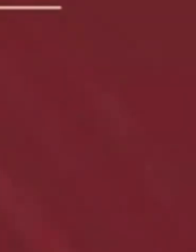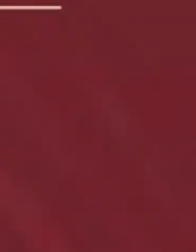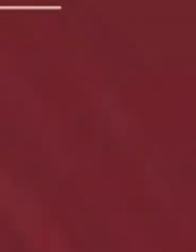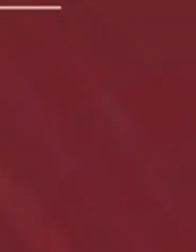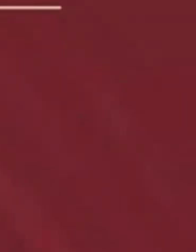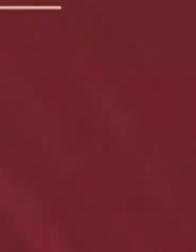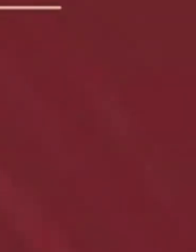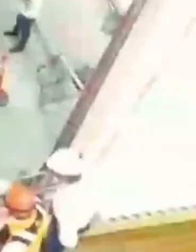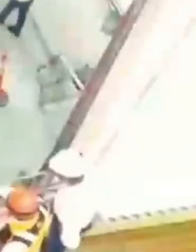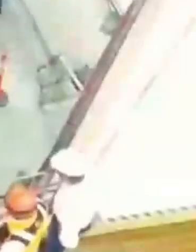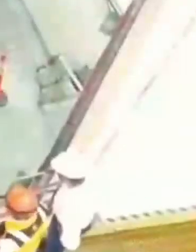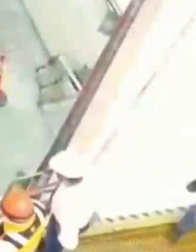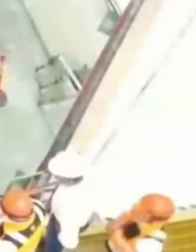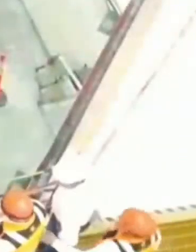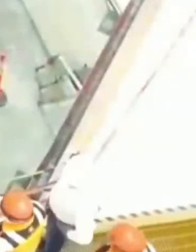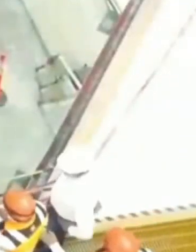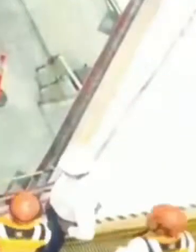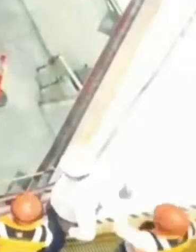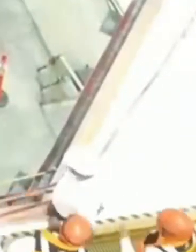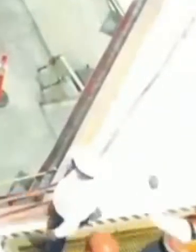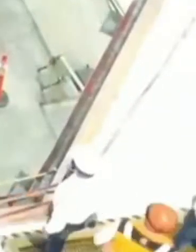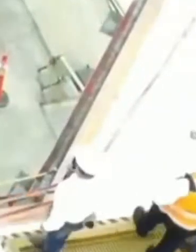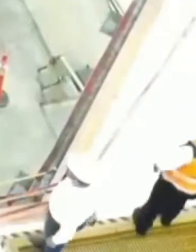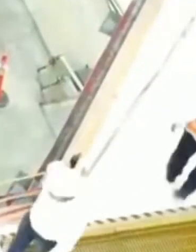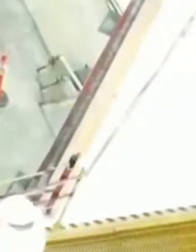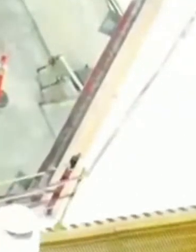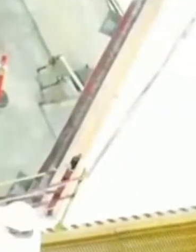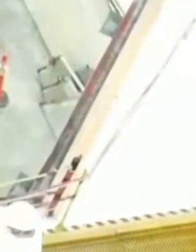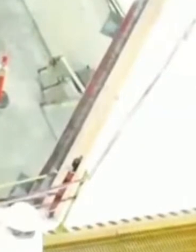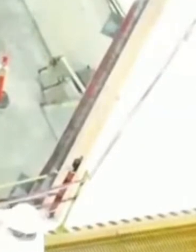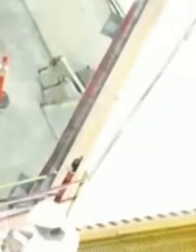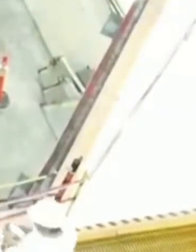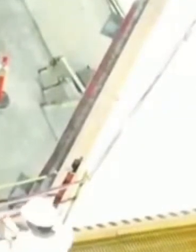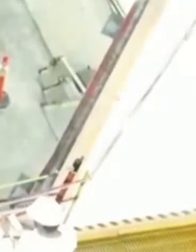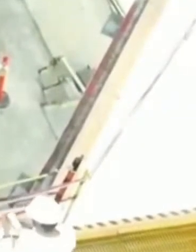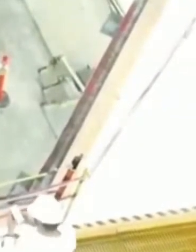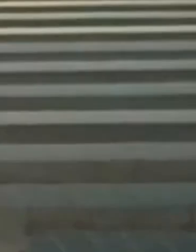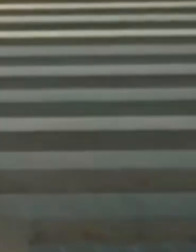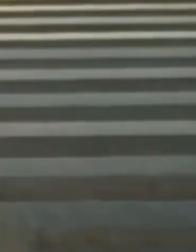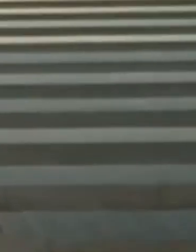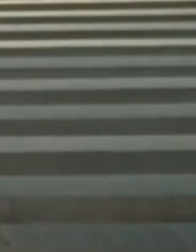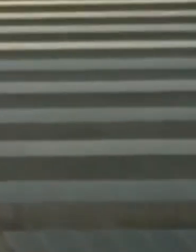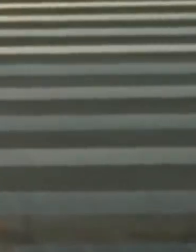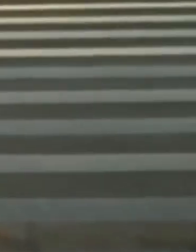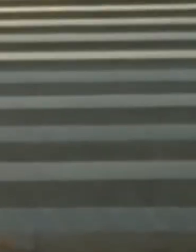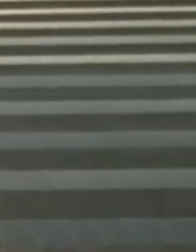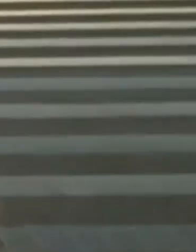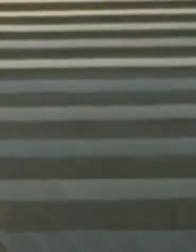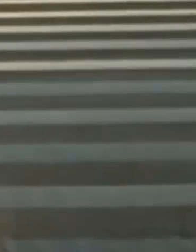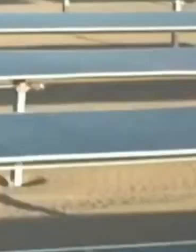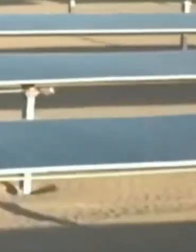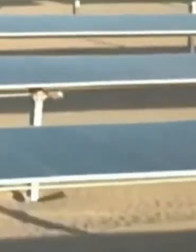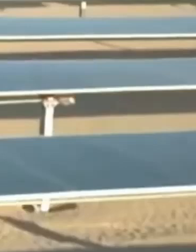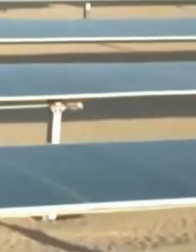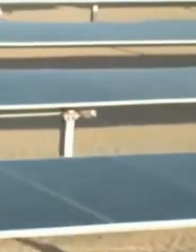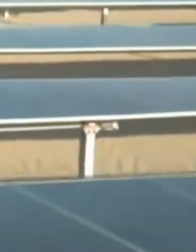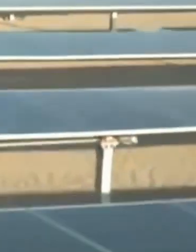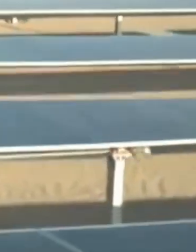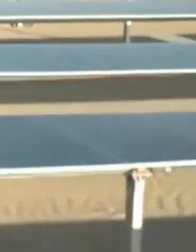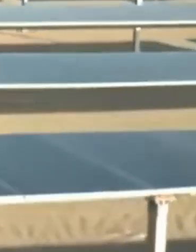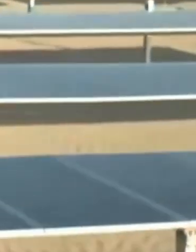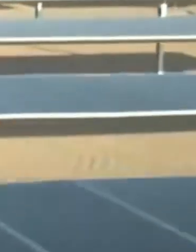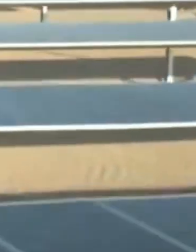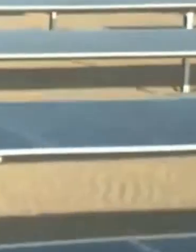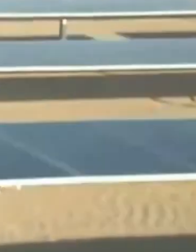Generación. La CFE desarrolla 35 proyectos de generación a lo largo de todo el país, que representan una capacidad